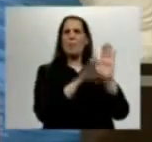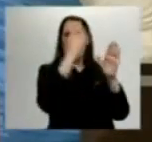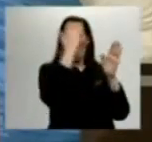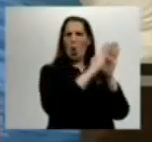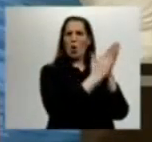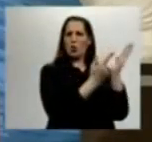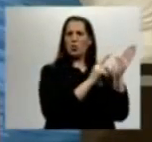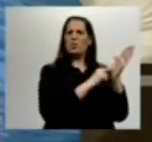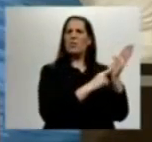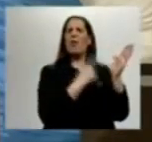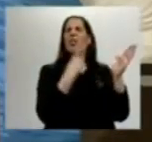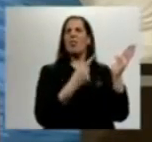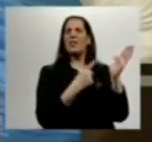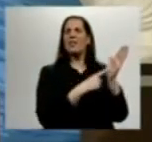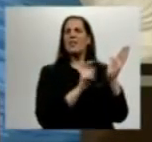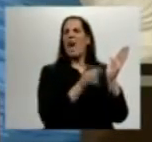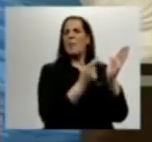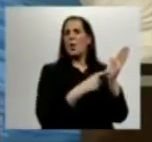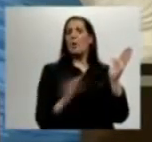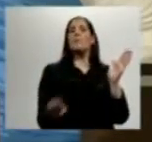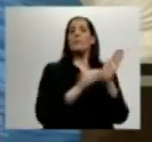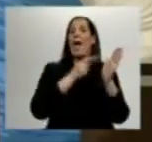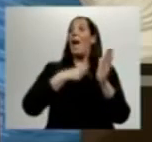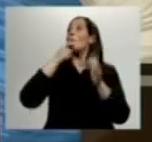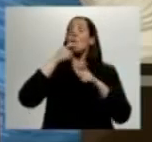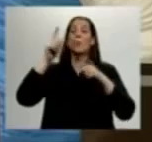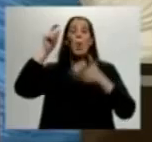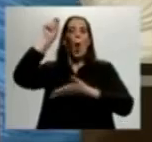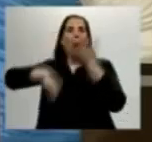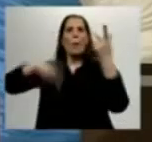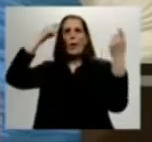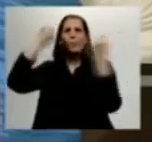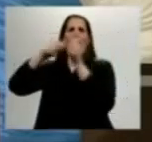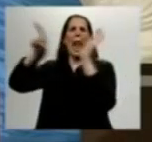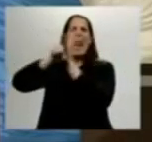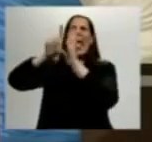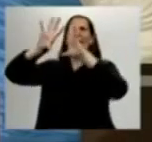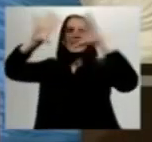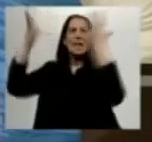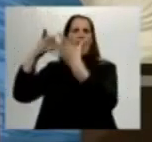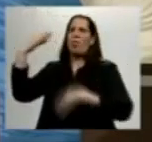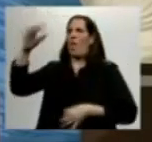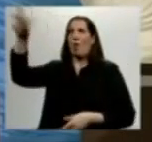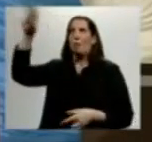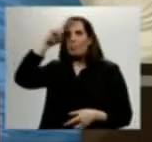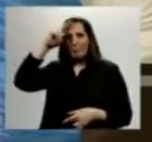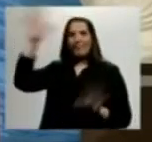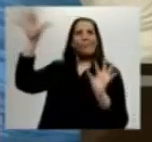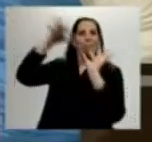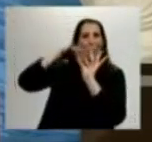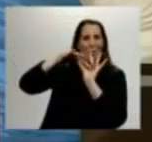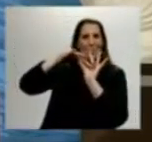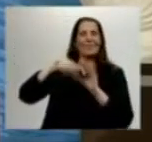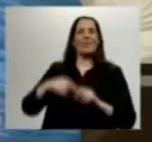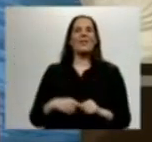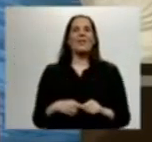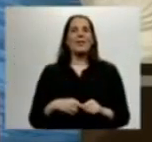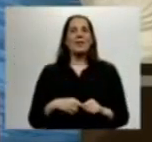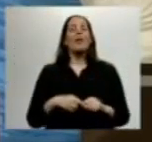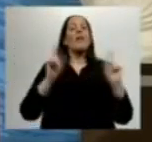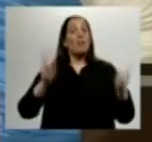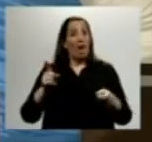jurídico vigente los principales tratados internacionales en materia de derechos humanos que también son receptados en